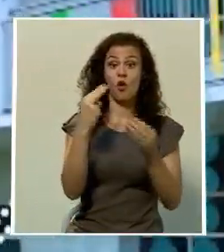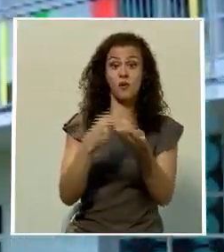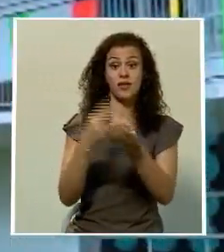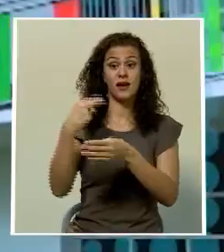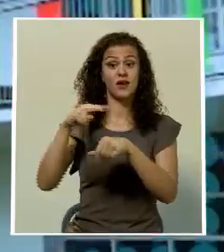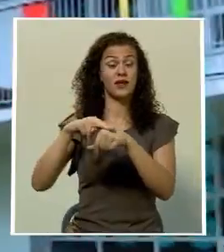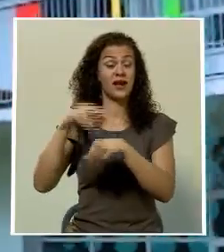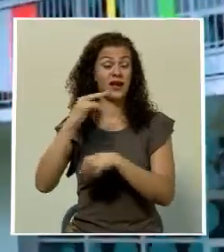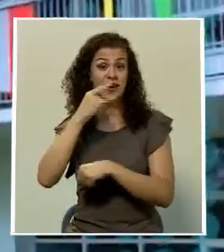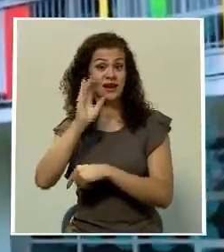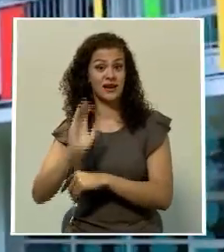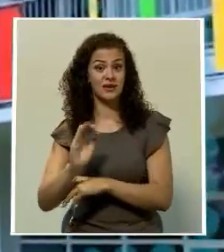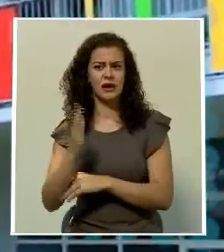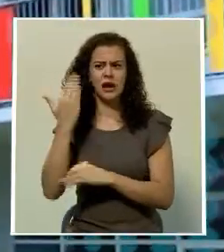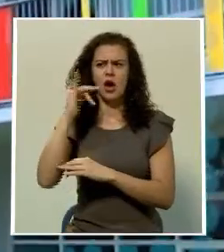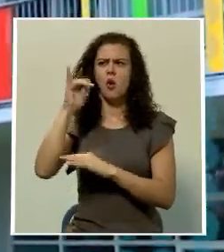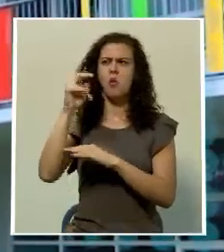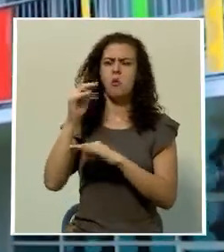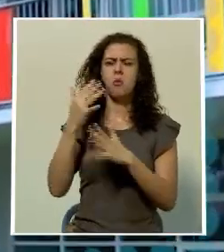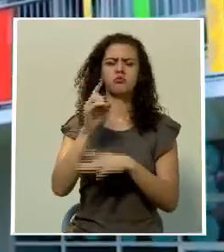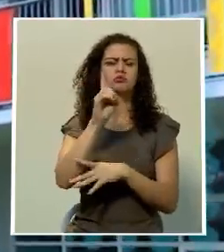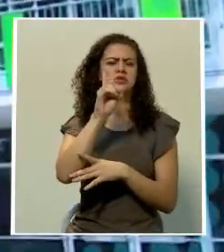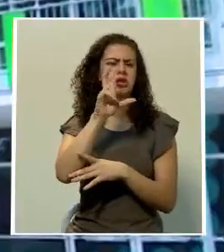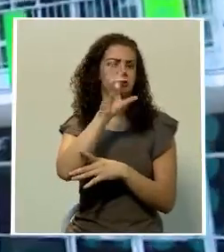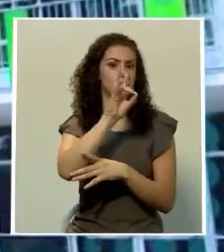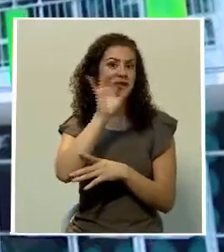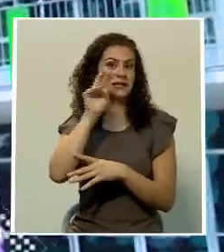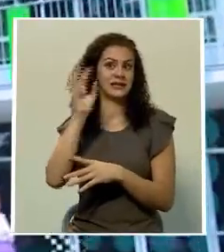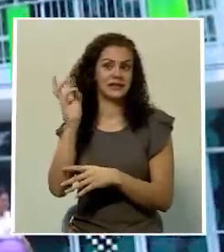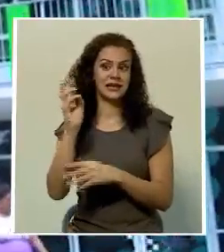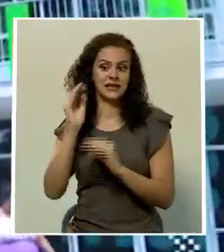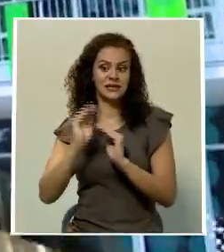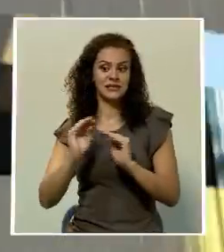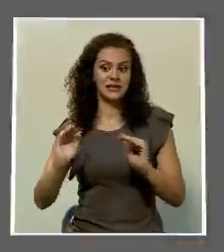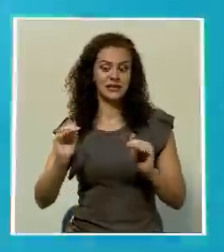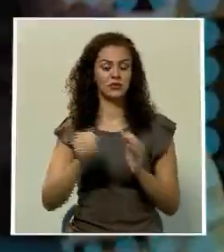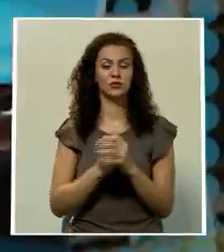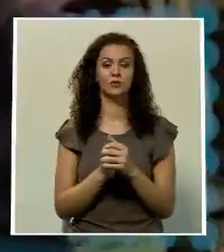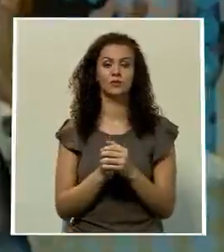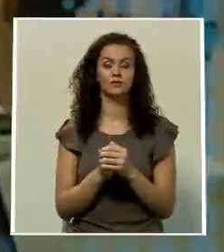Nacional de Niños, hasta junio se habían atendido a 176 menores.